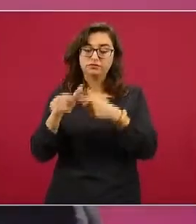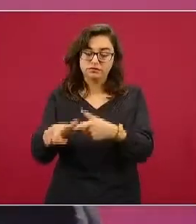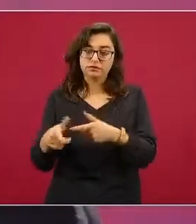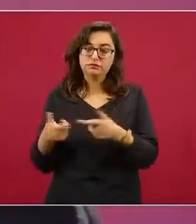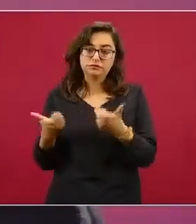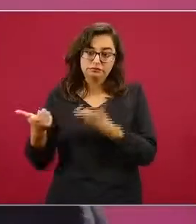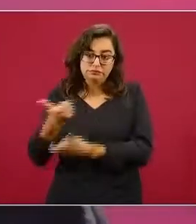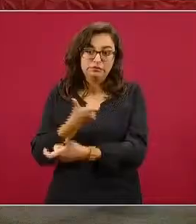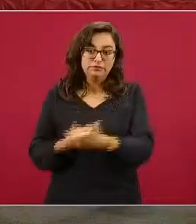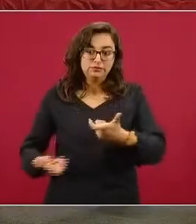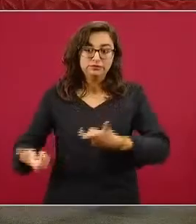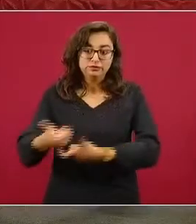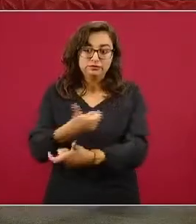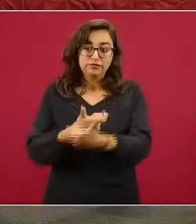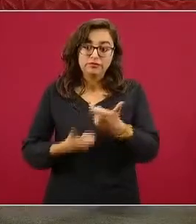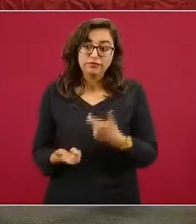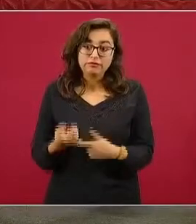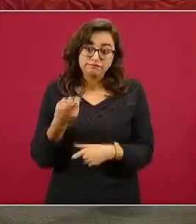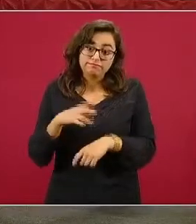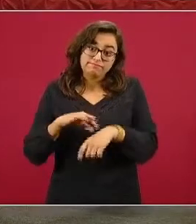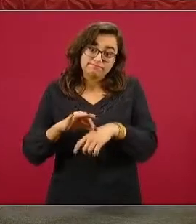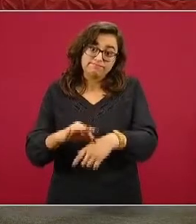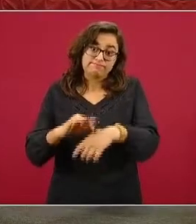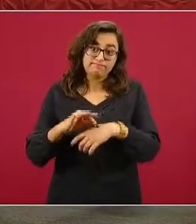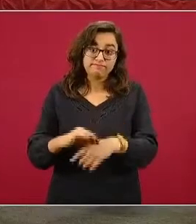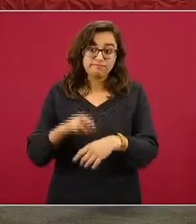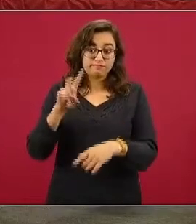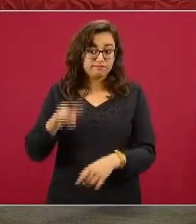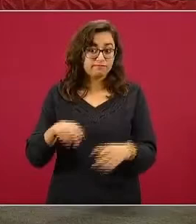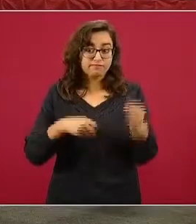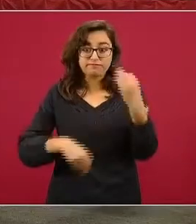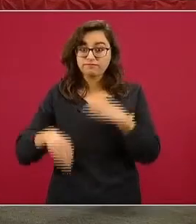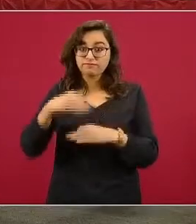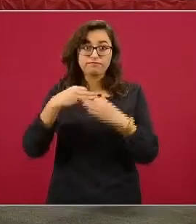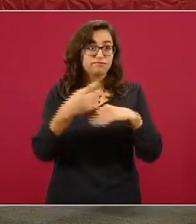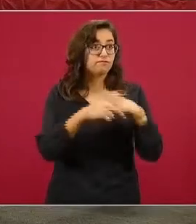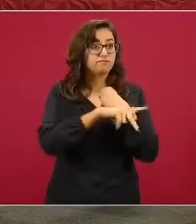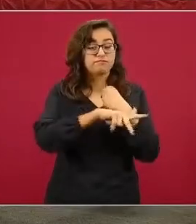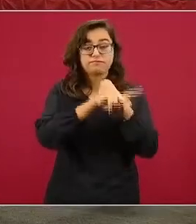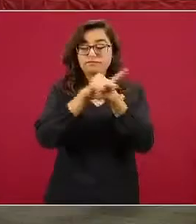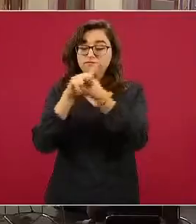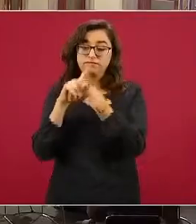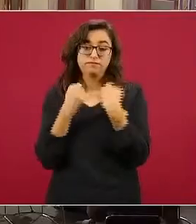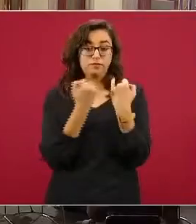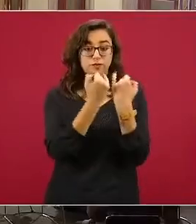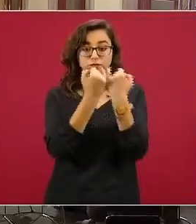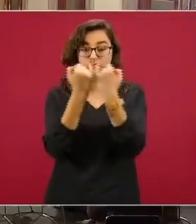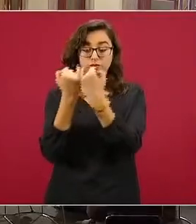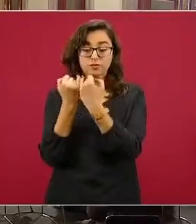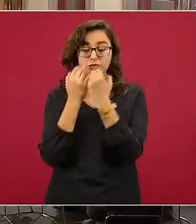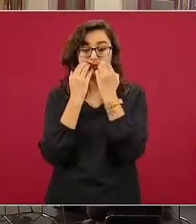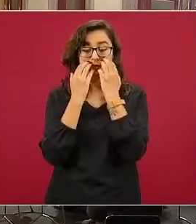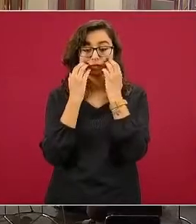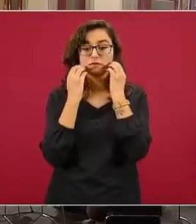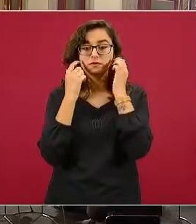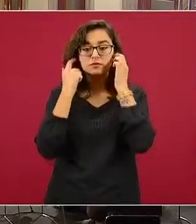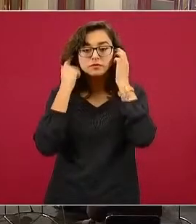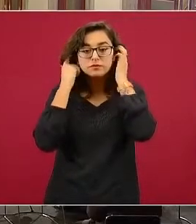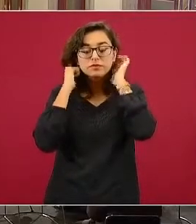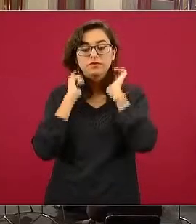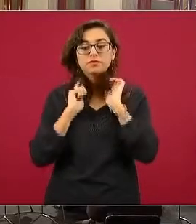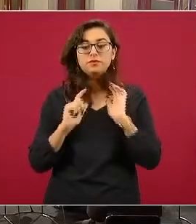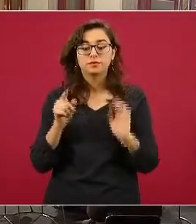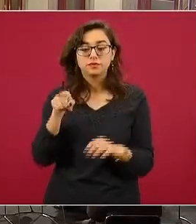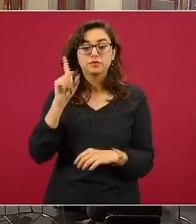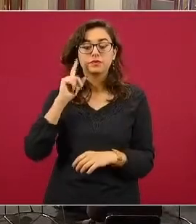la economía. Esto es una realidad para todos los países del mundo. Las palabras del maestro Arturo